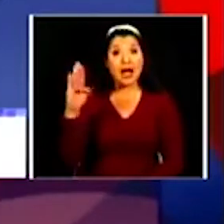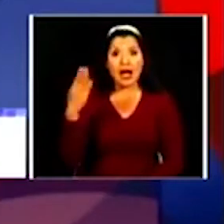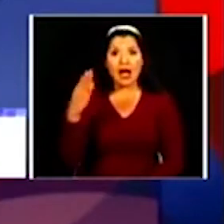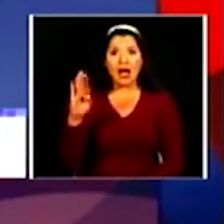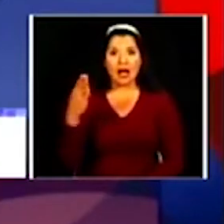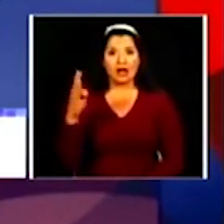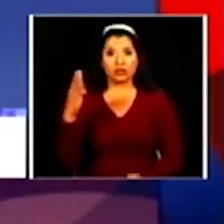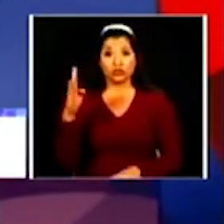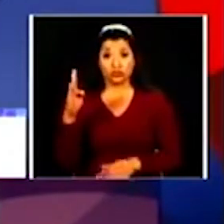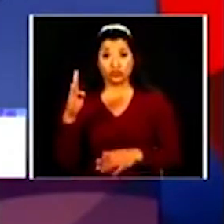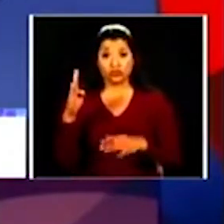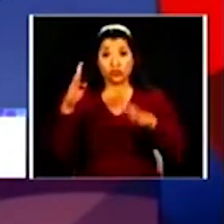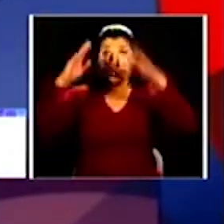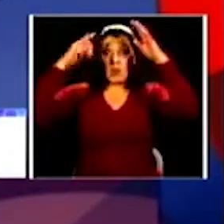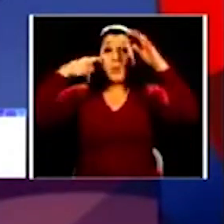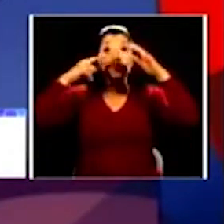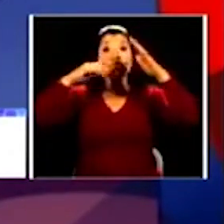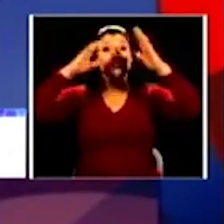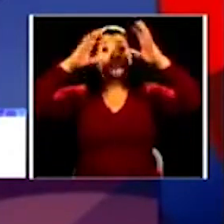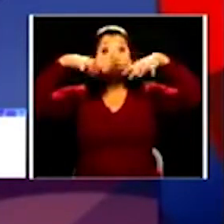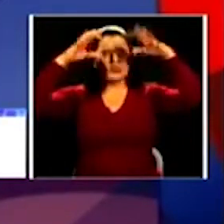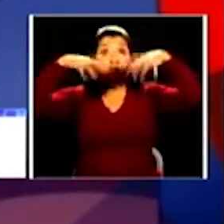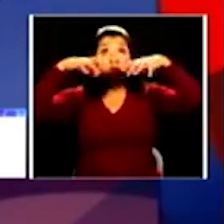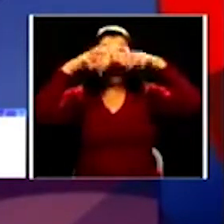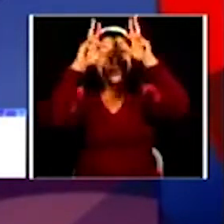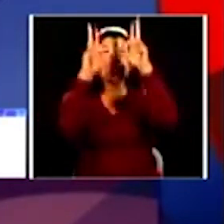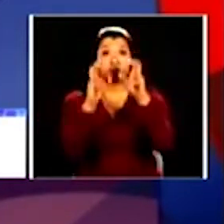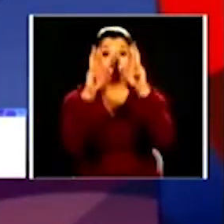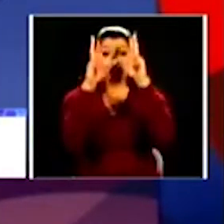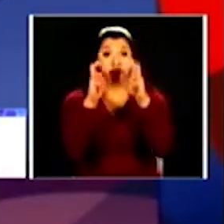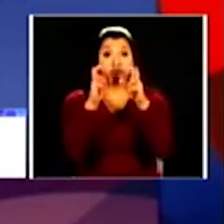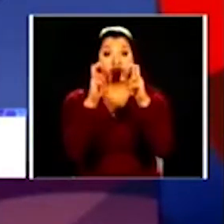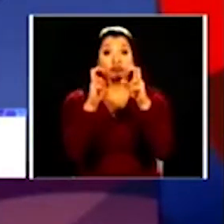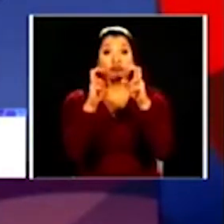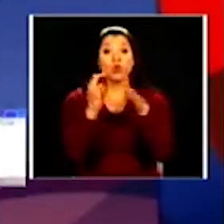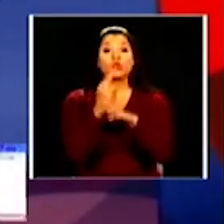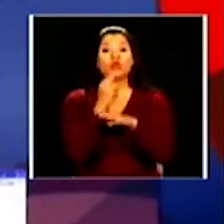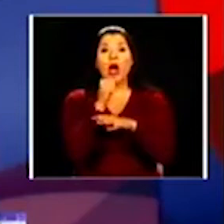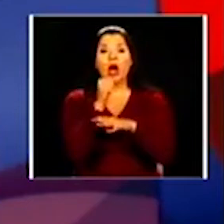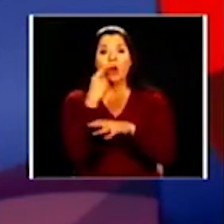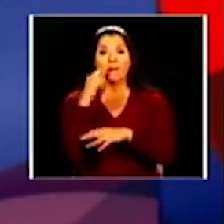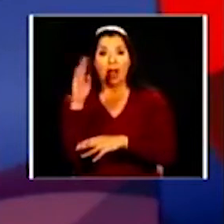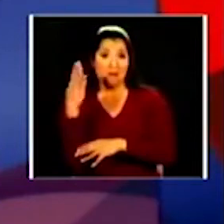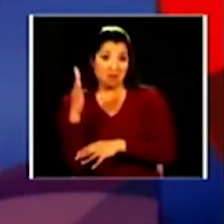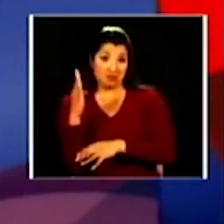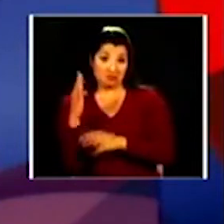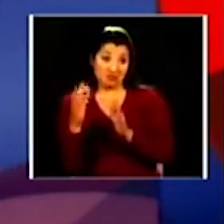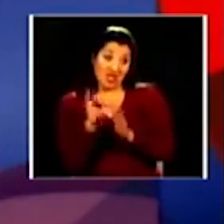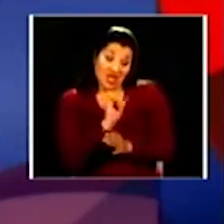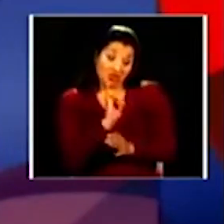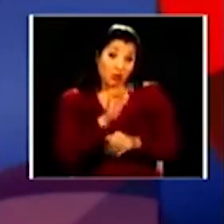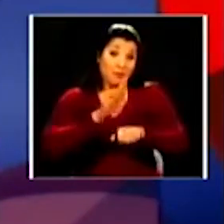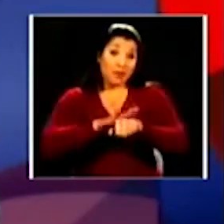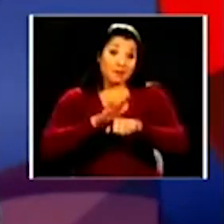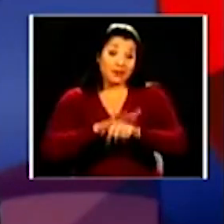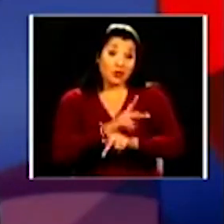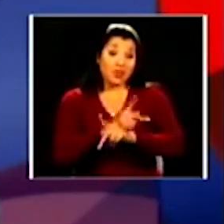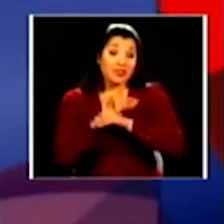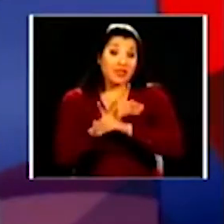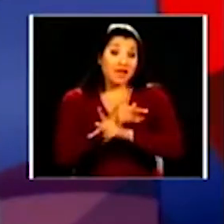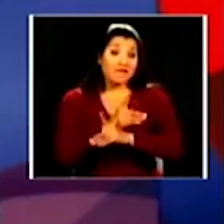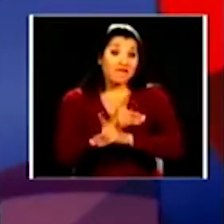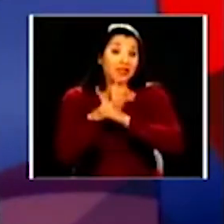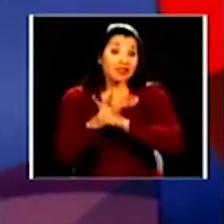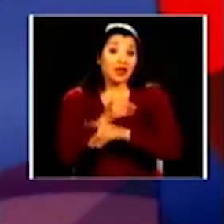de lluvias o de otras fuentes. Eso permite defender el tema de consumo de agua. Es uno de los temas